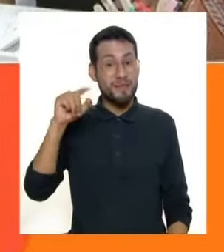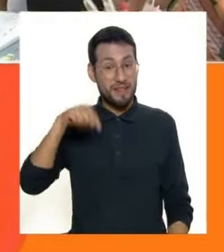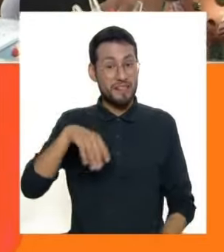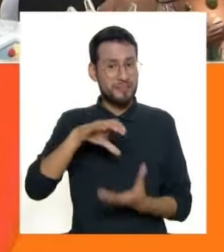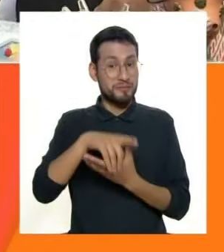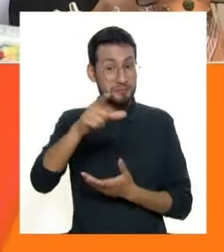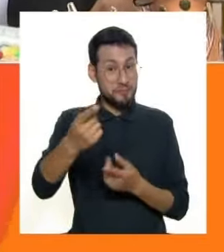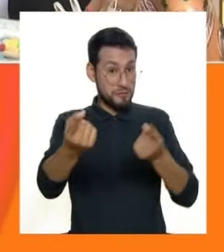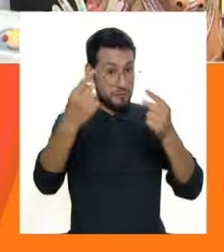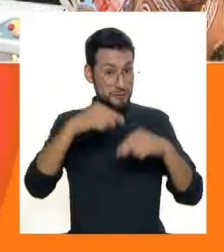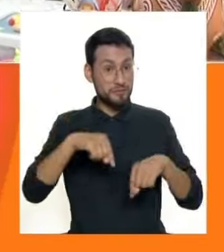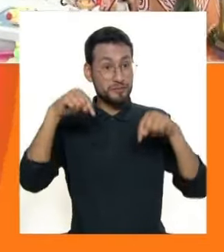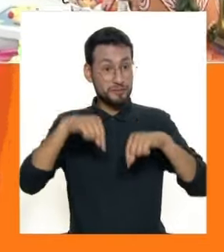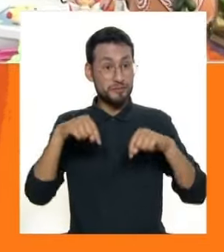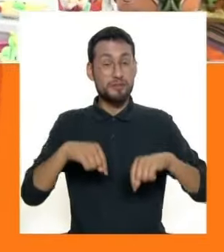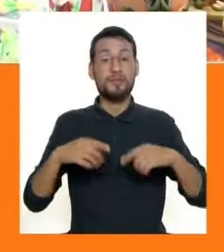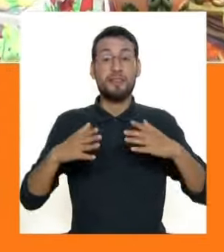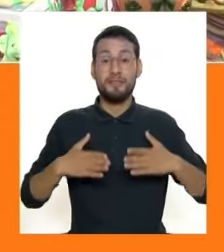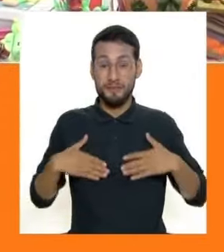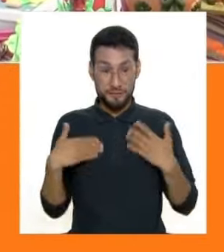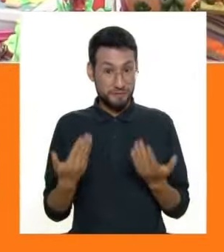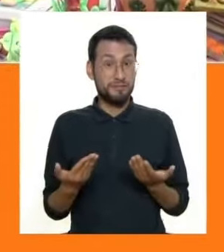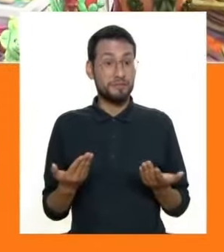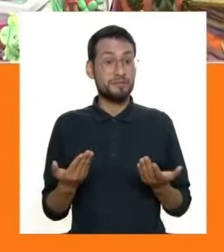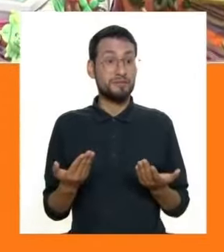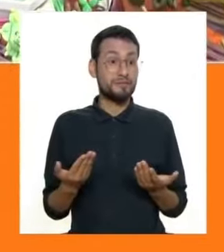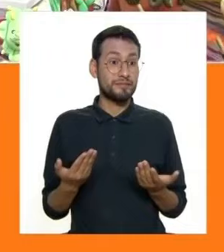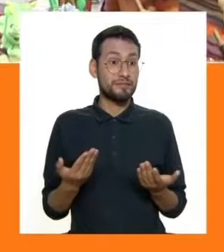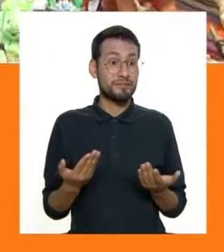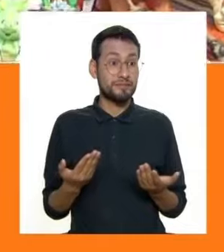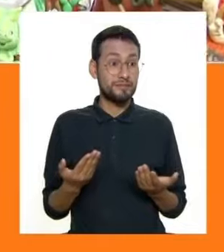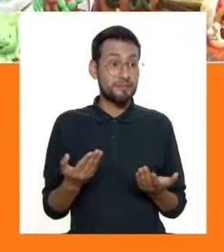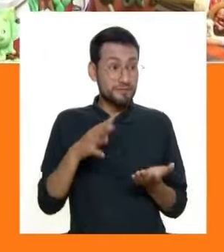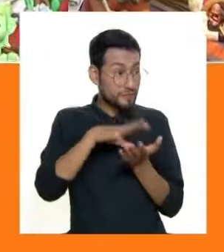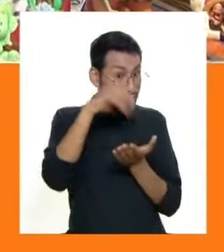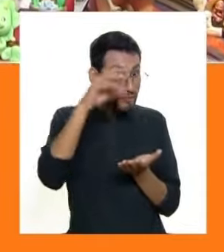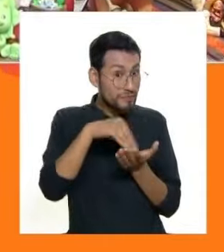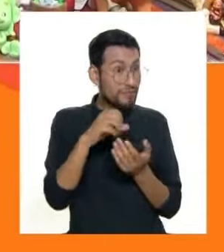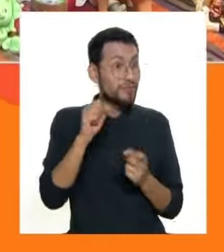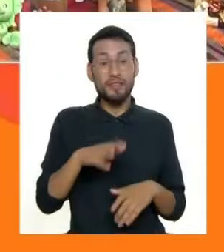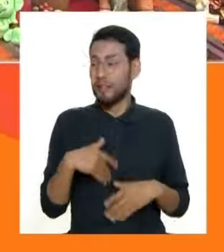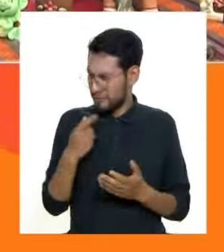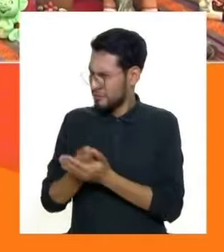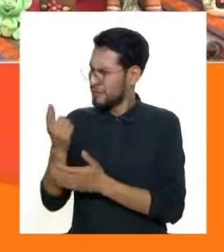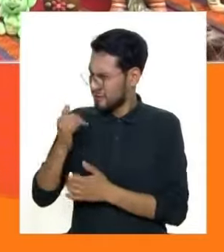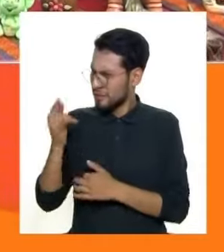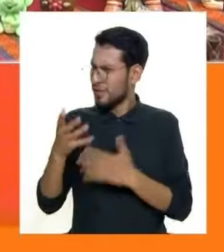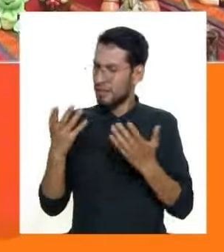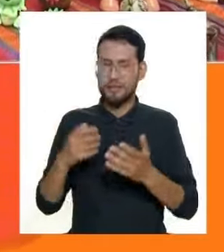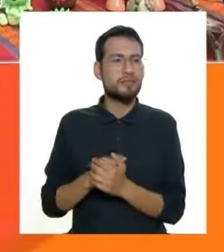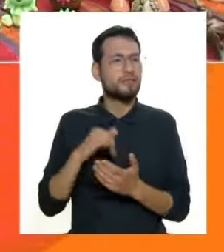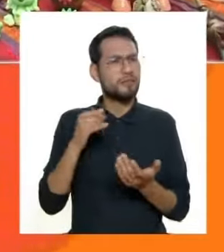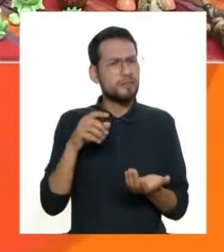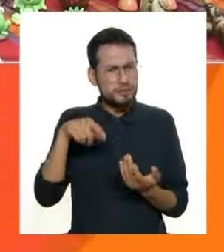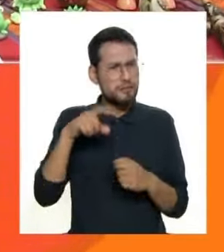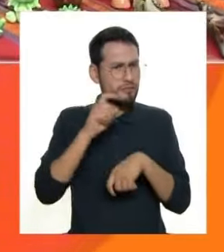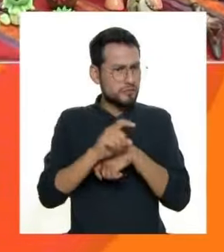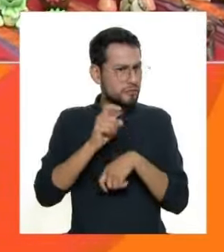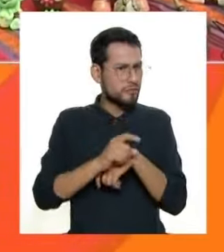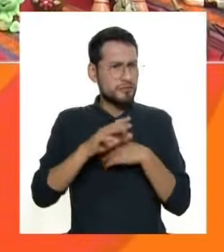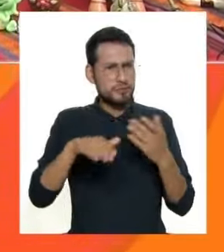pueden venir y aquí pueden... pues aprender, podemos aprender. Y no, y comprar clases, también, porque es una feria. Pueden aprender, les pueden